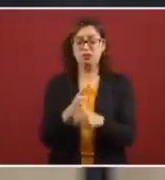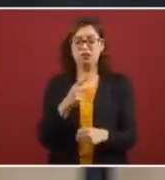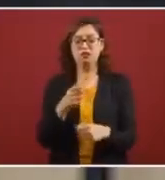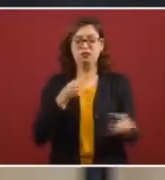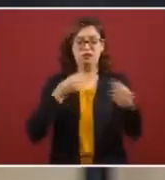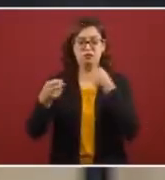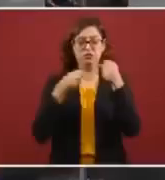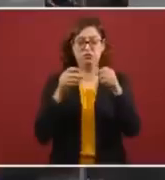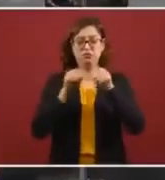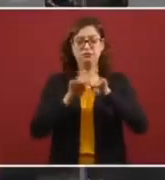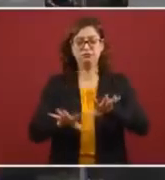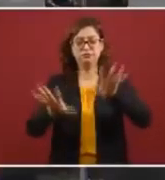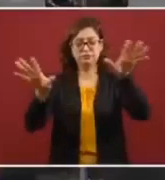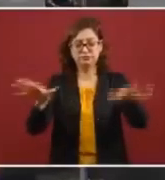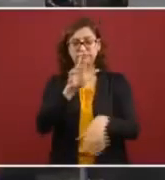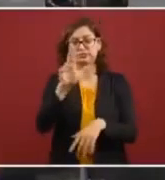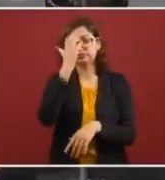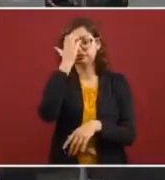the cabinet